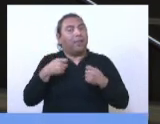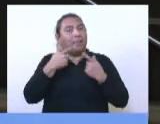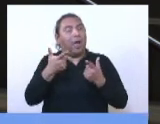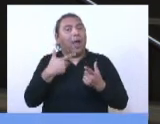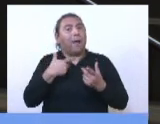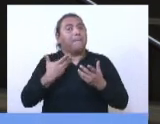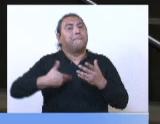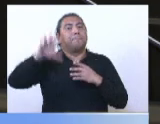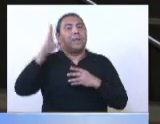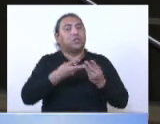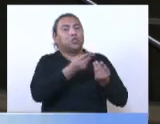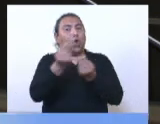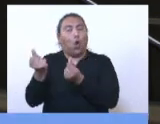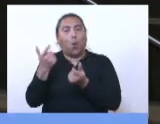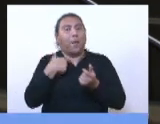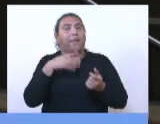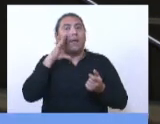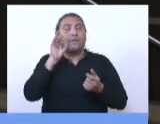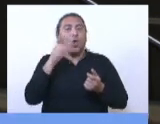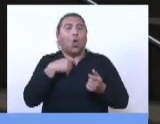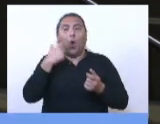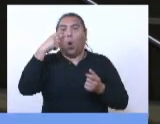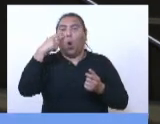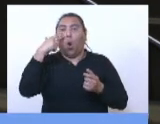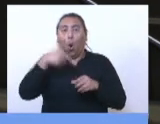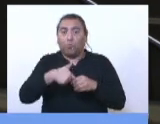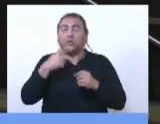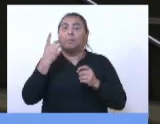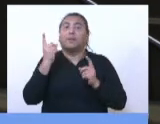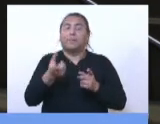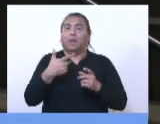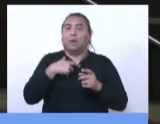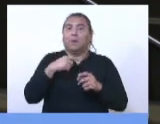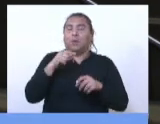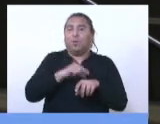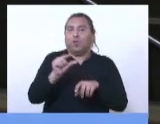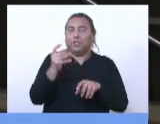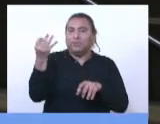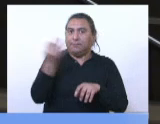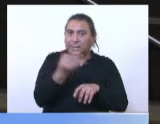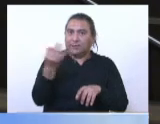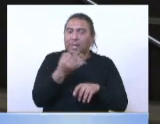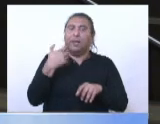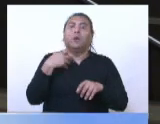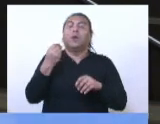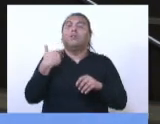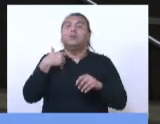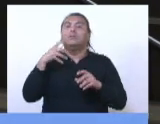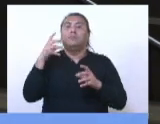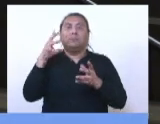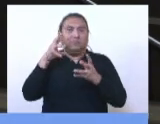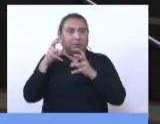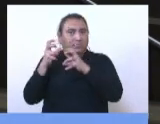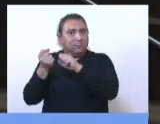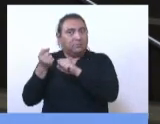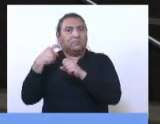materia biocombustible como en casos sumamente especiales y extraordinarios cuando afecte el sistema de precio